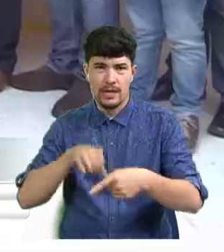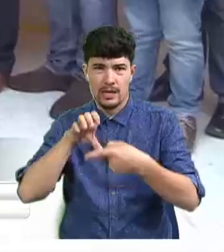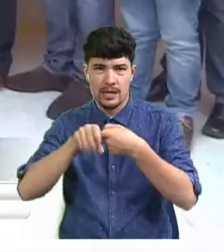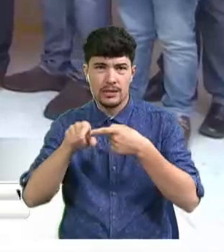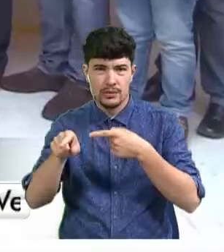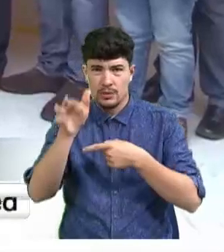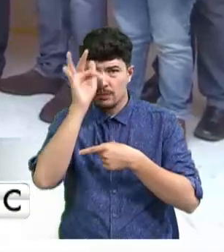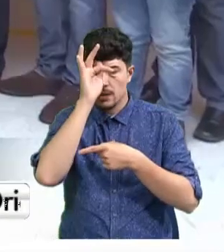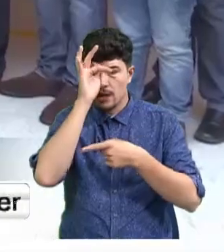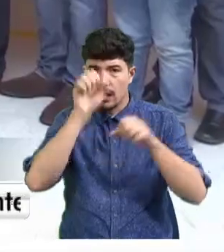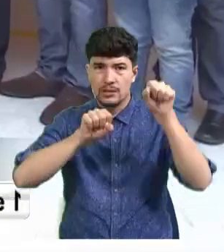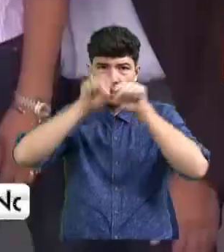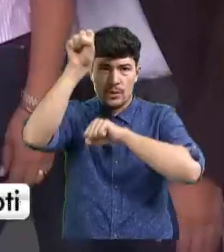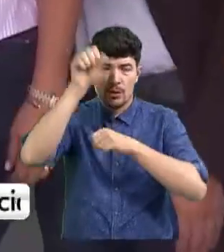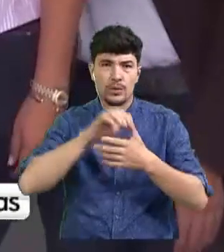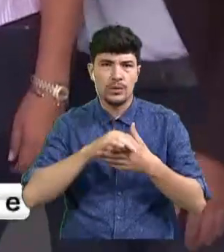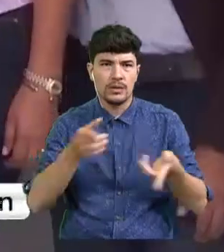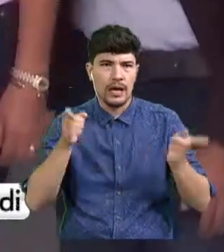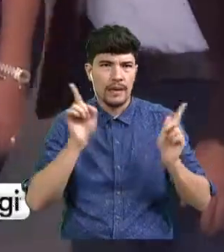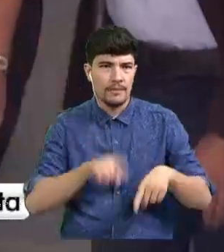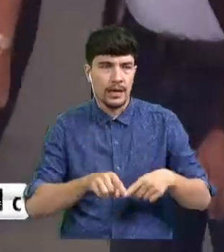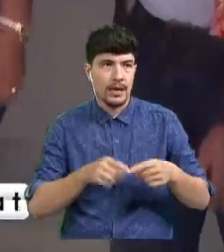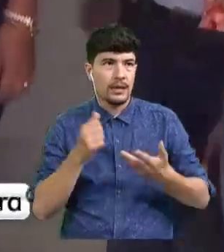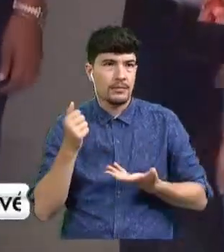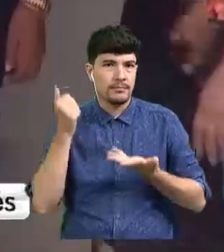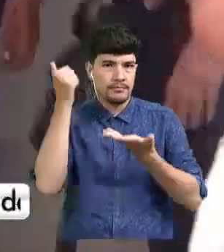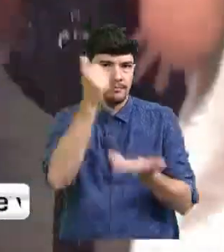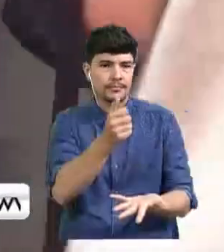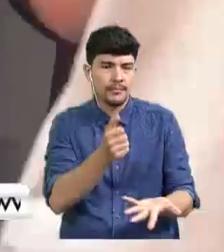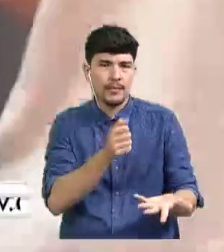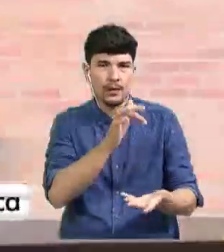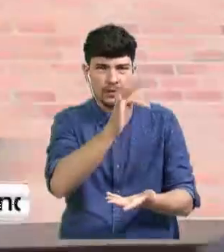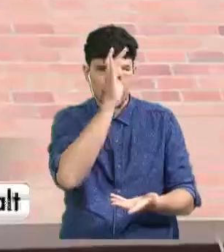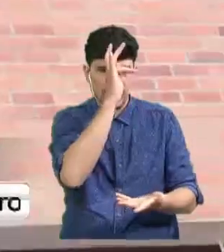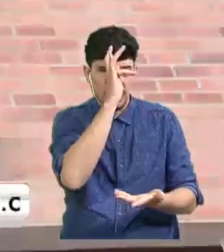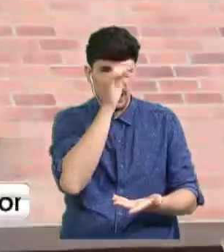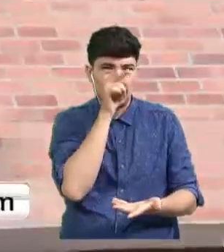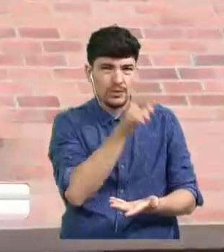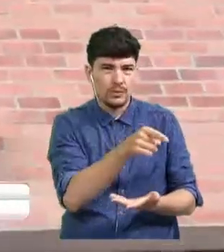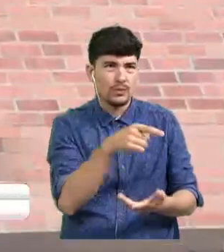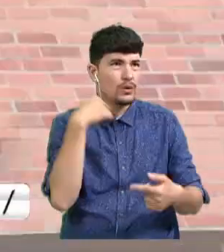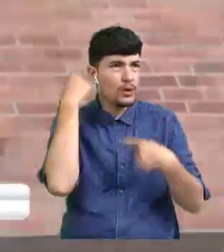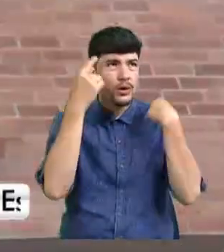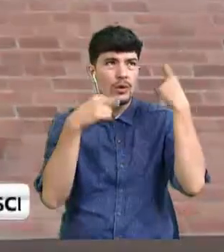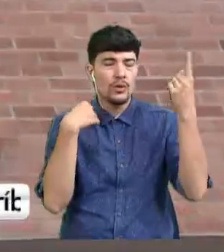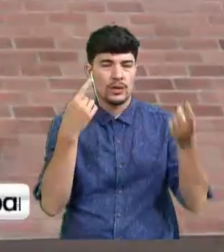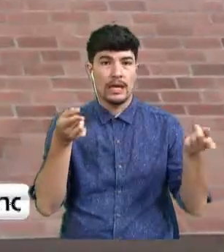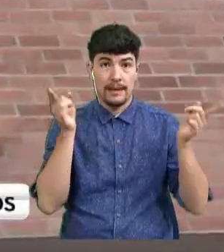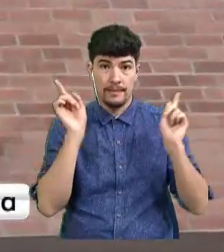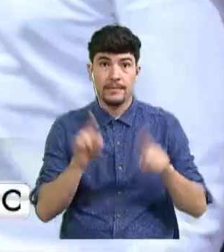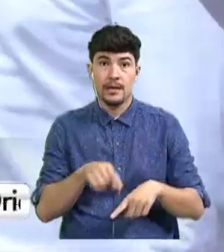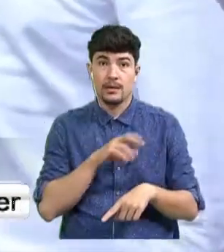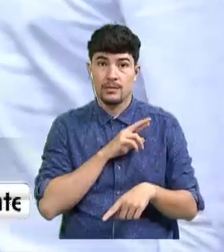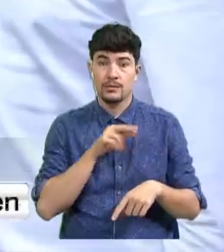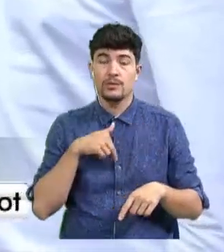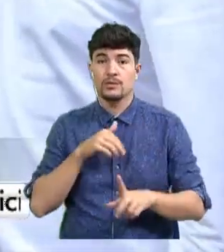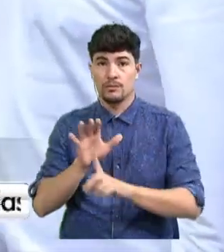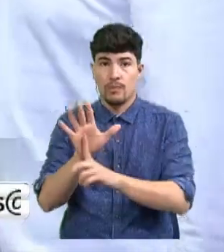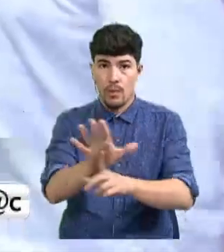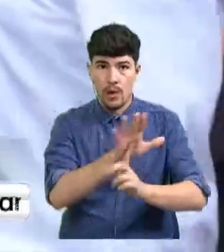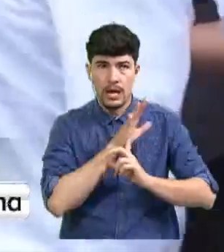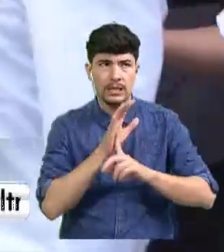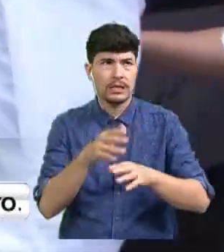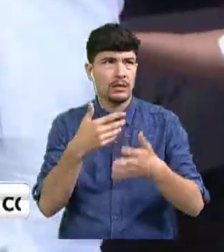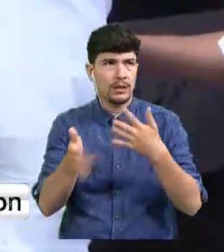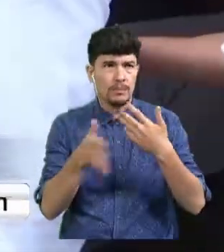Hospital del Socorro, las recientes entregas que hicimos del Hospital Psiquiátrico. Es decir, que demostramos que pese a toda